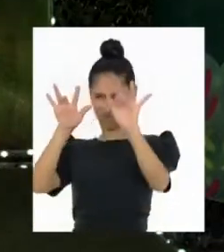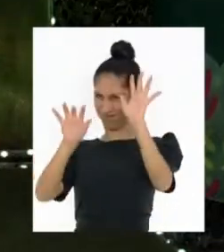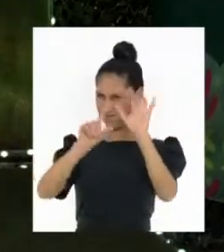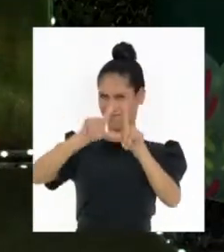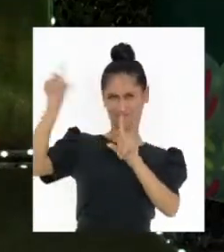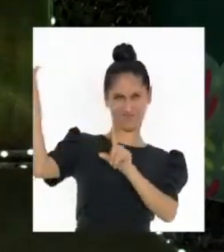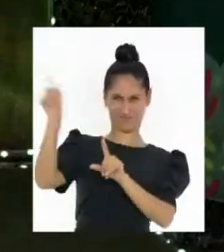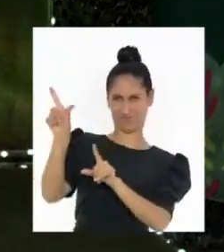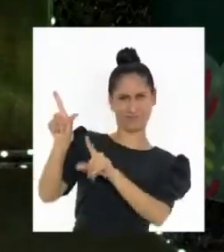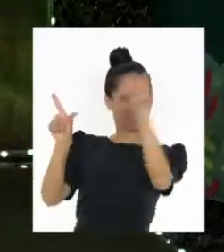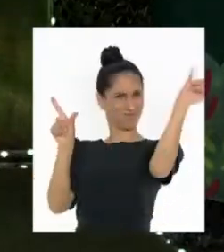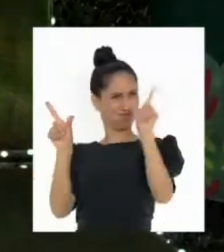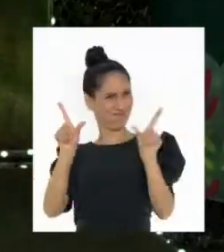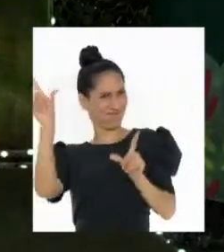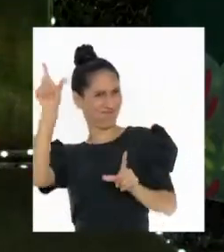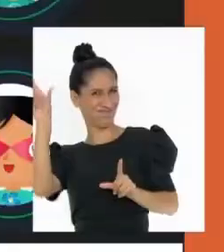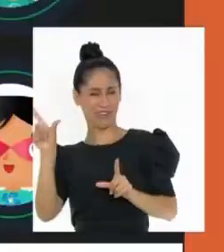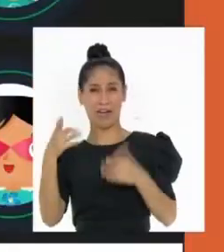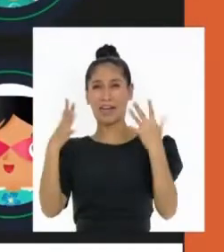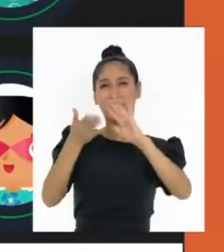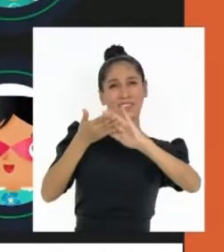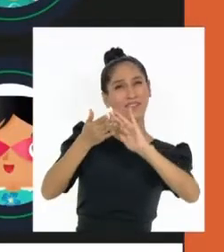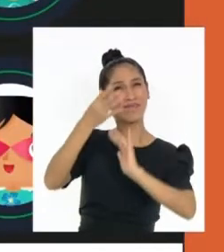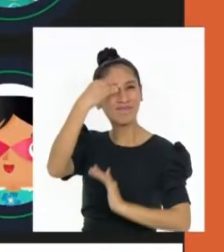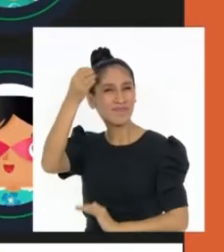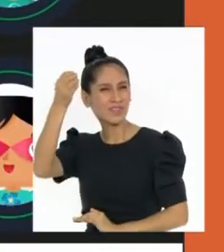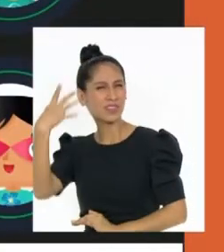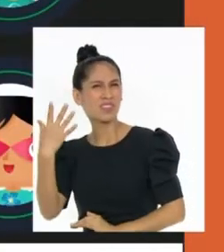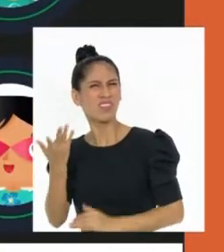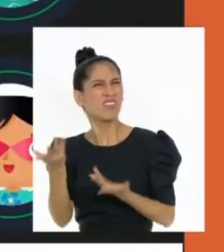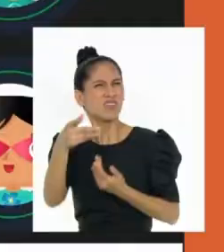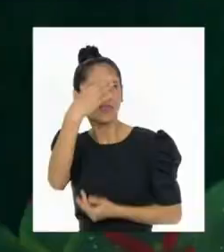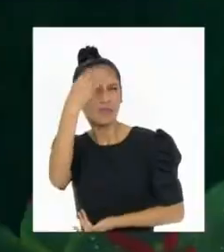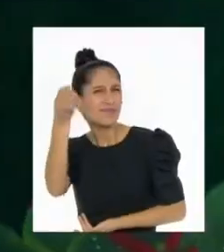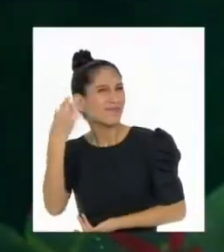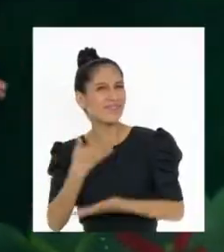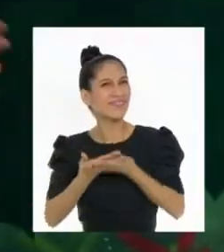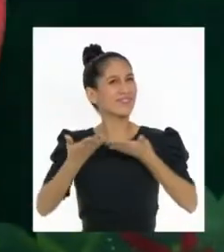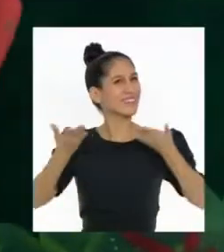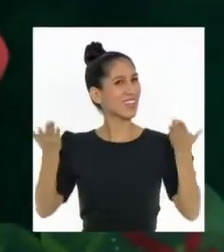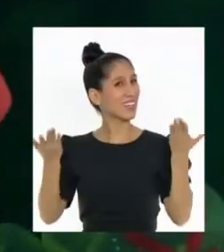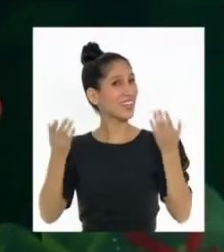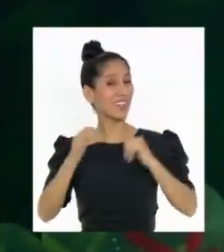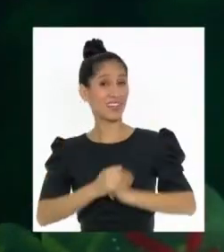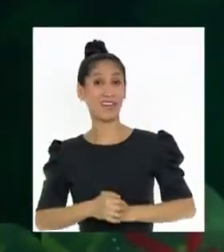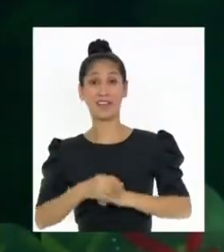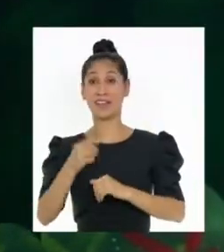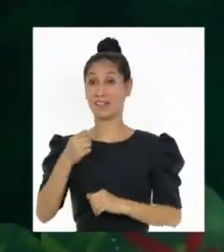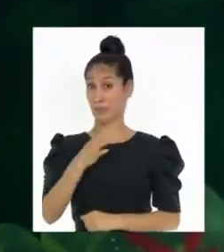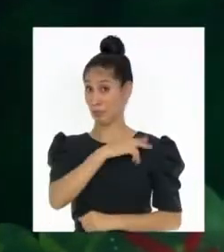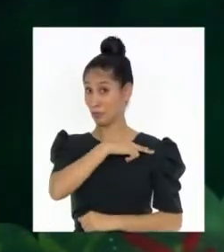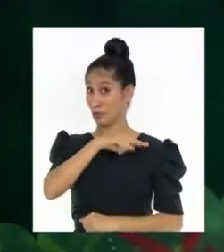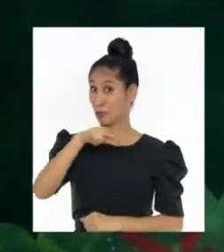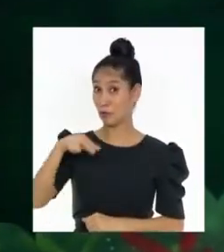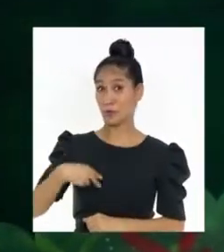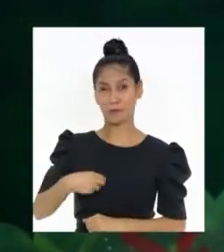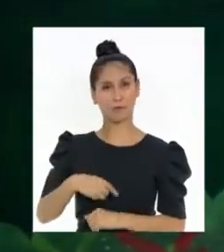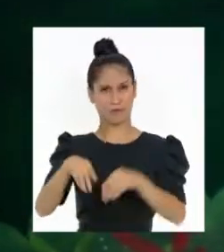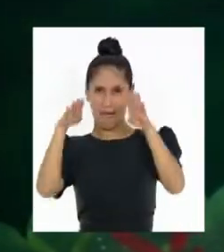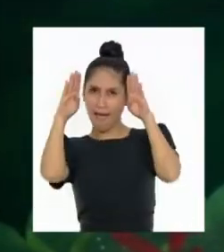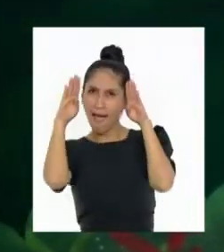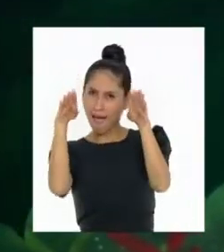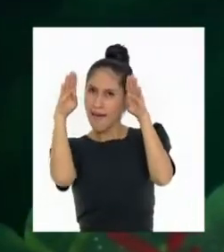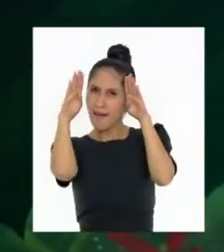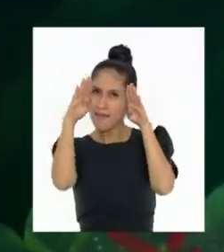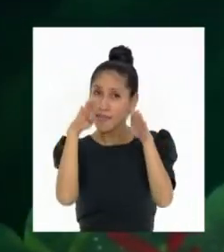Ay, lo siento, De Cao. Lo había olvidado. ¿Qué? ¿Qué fue lo que olvidaste? ¿Cómo vamos a estar 100% concentrados y alertas